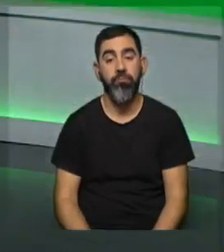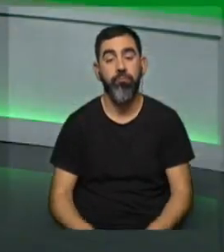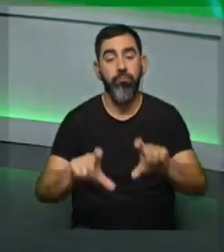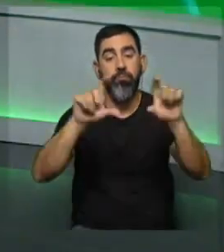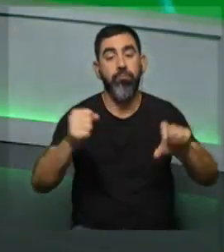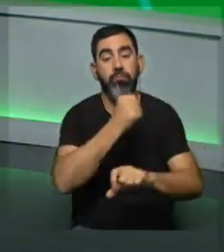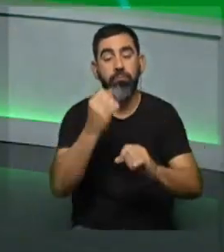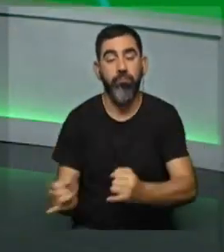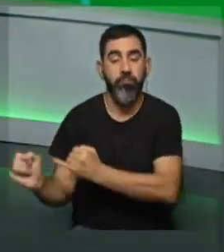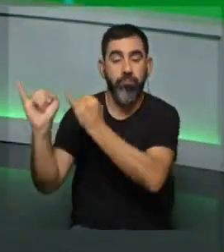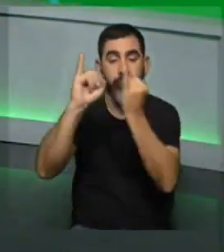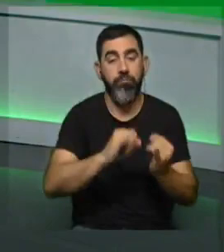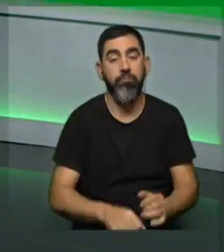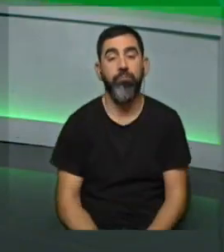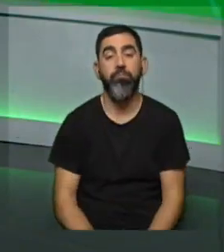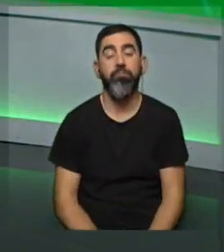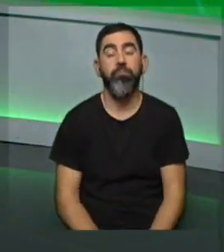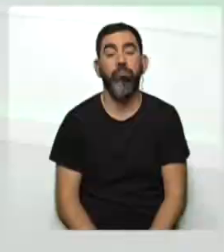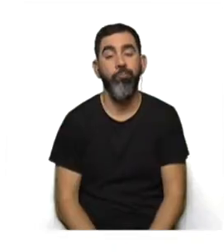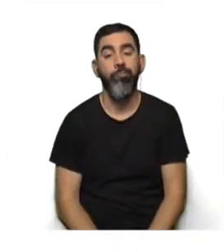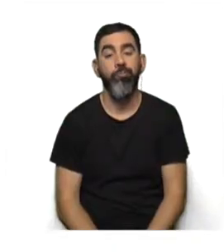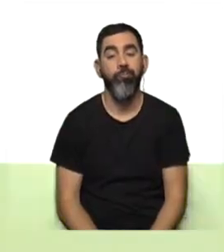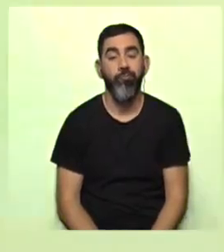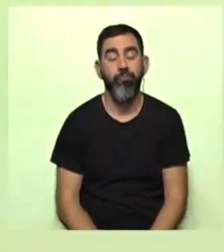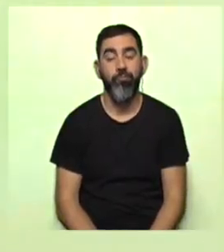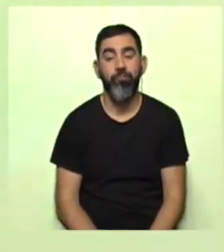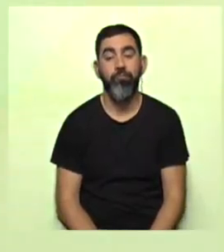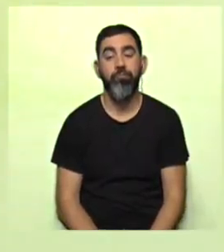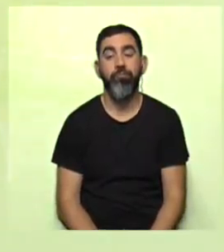conocemos otros títulos que están en desarrollo a esta hora